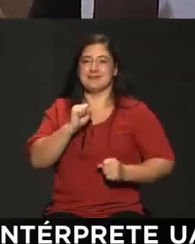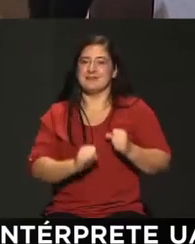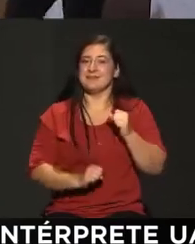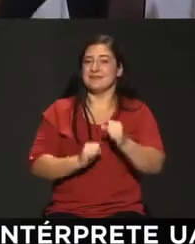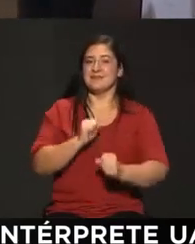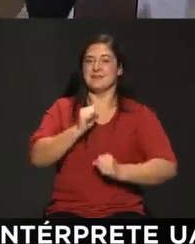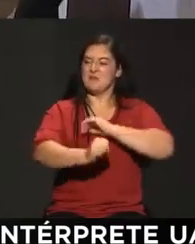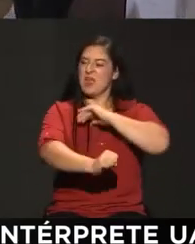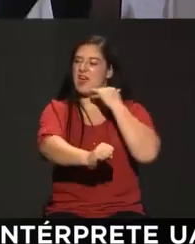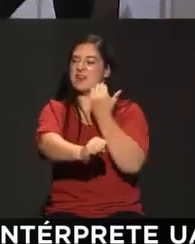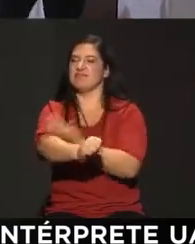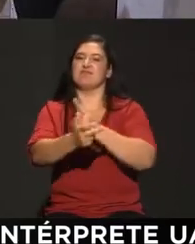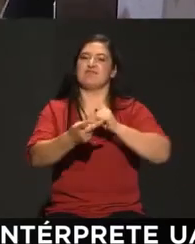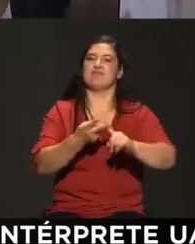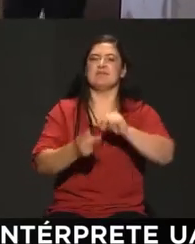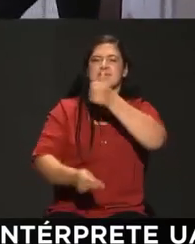Resistencia.